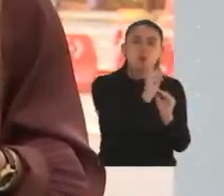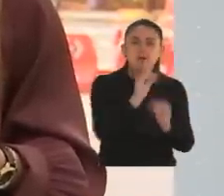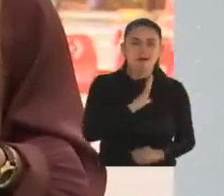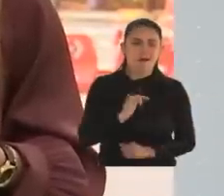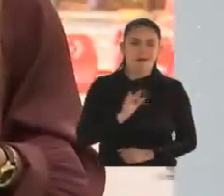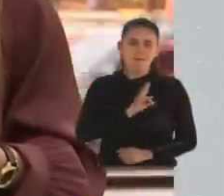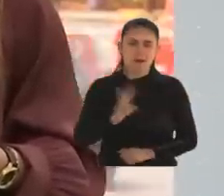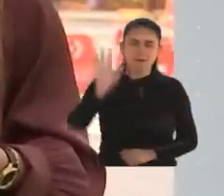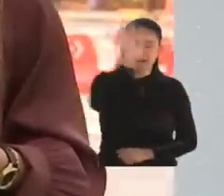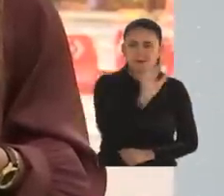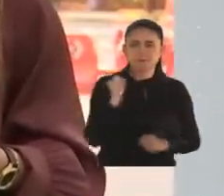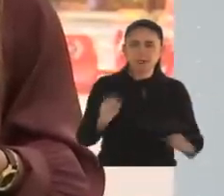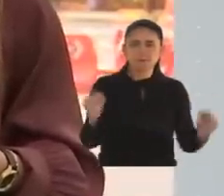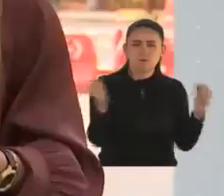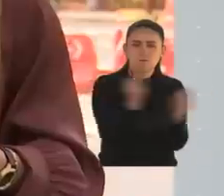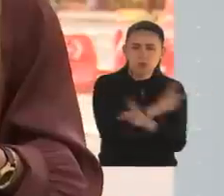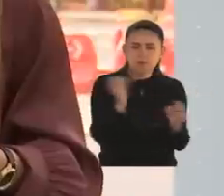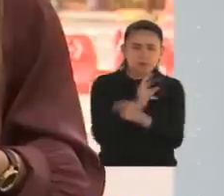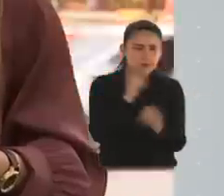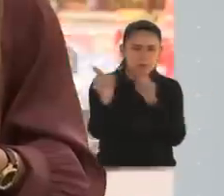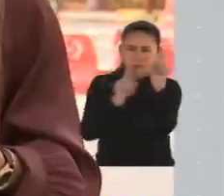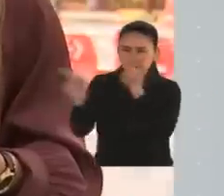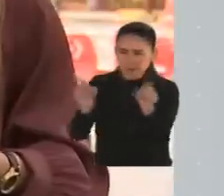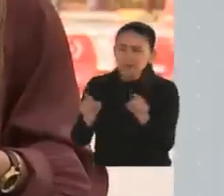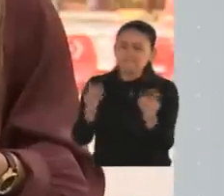Tunjo, buenas tardes.